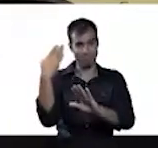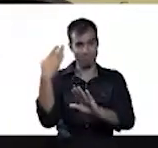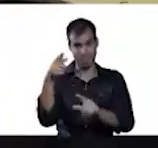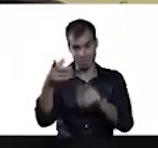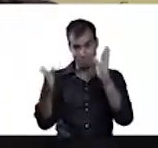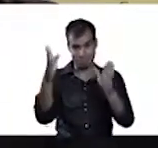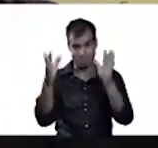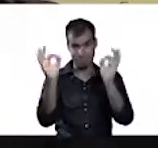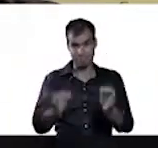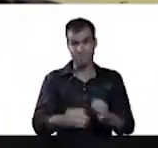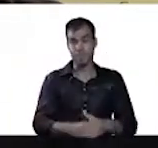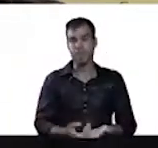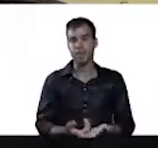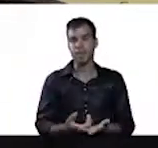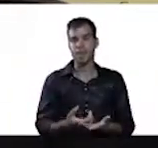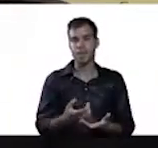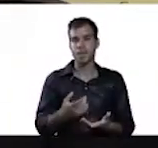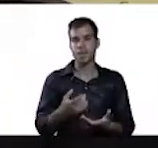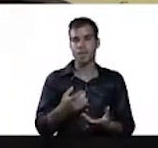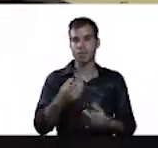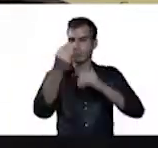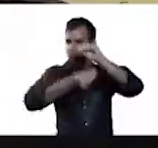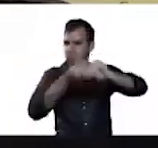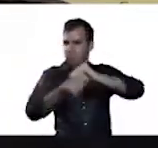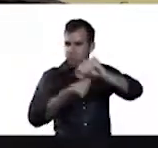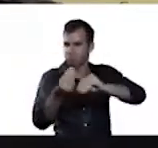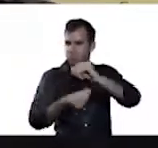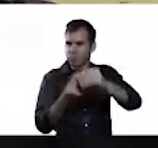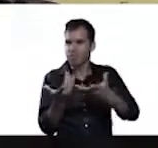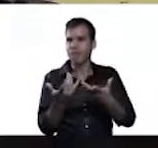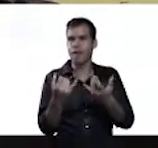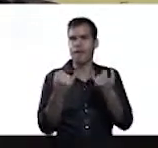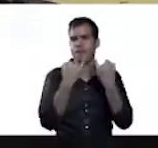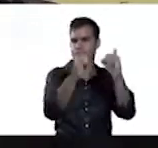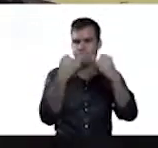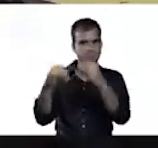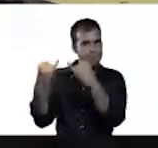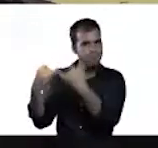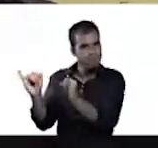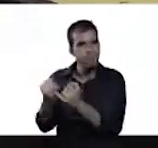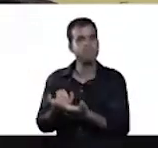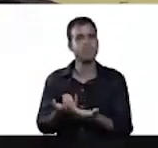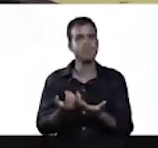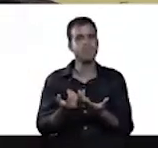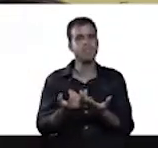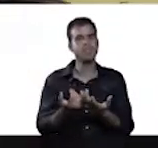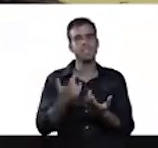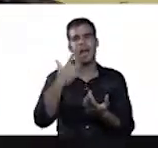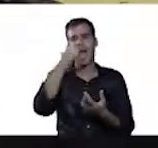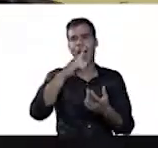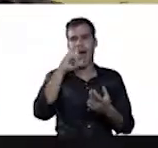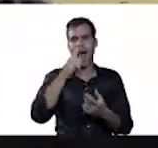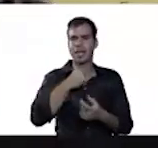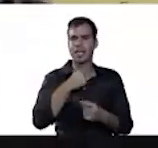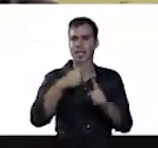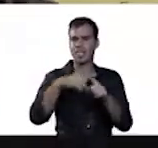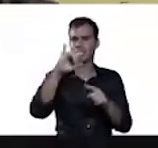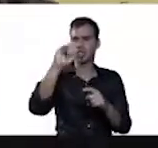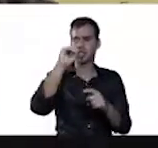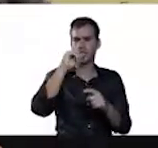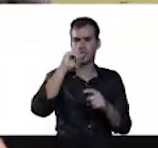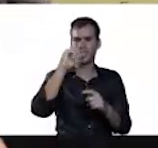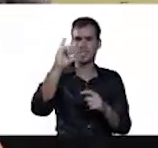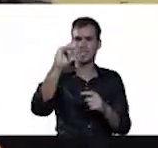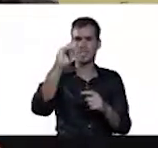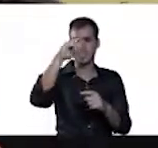ese periodo. Estamos hablando del reformismo, el independentismo y el